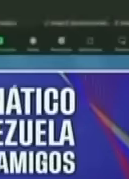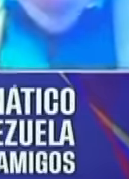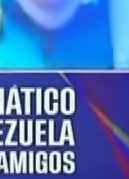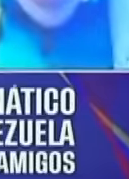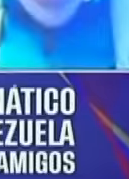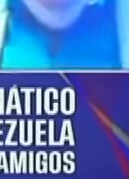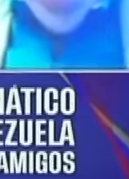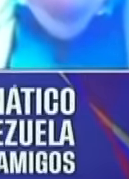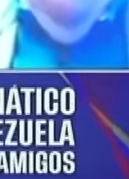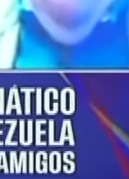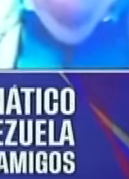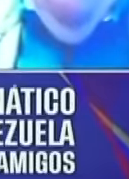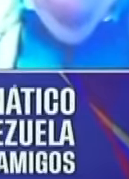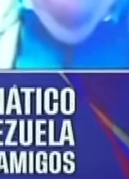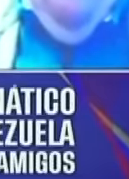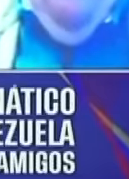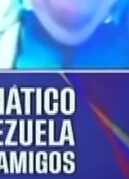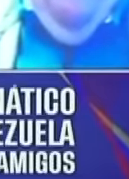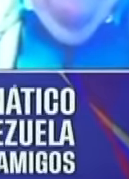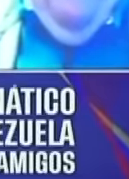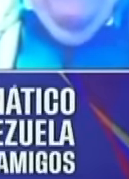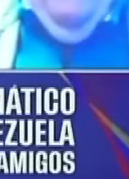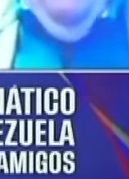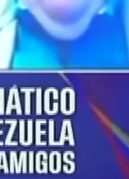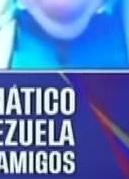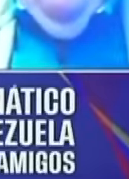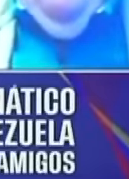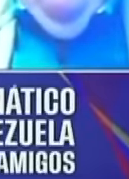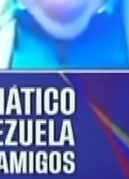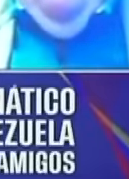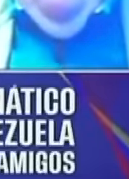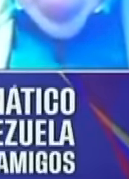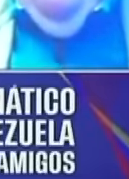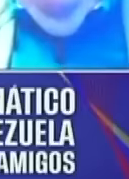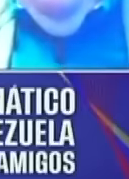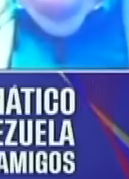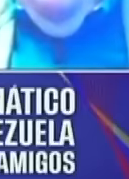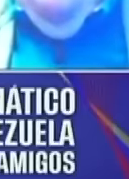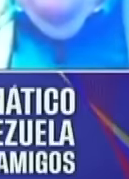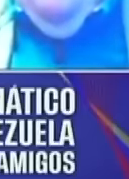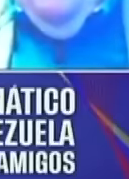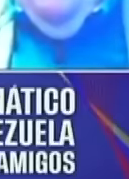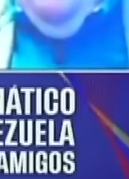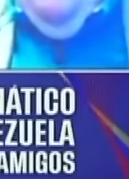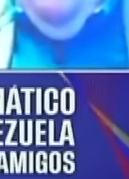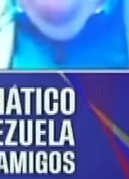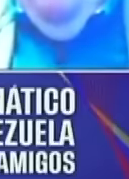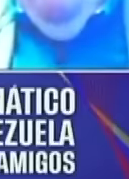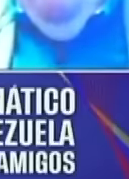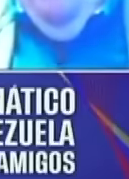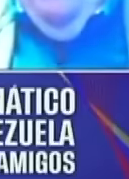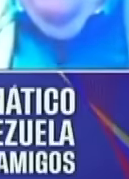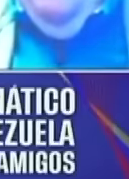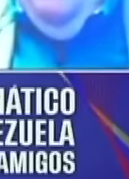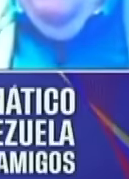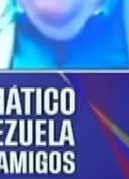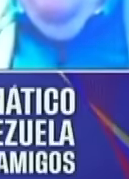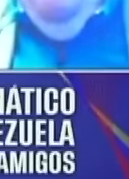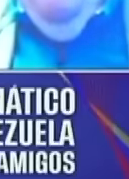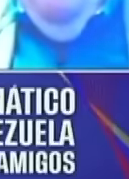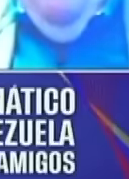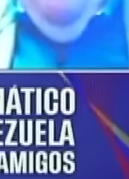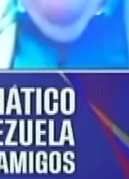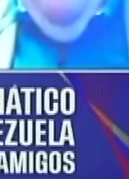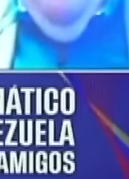de Guyana, Carolyn Rodríguez. Tú estuviste ahí, Raúl Lee estuvo ahí, no se lo contaron, él estuvo ahí, Raúl